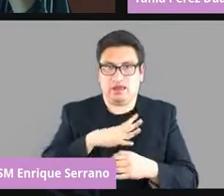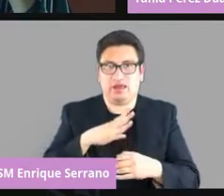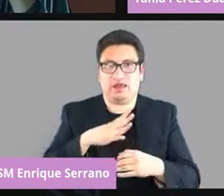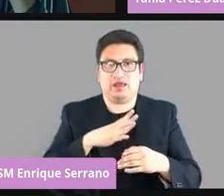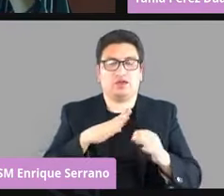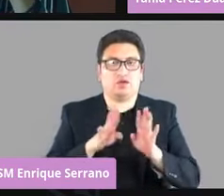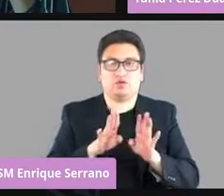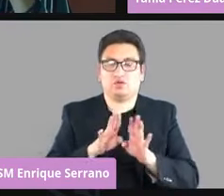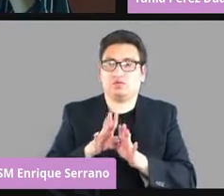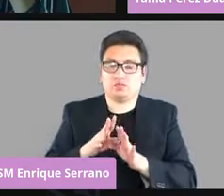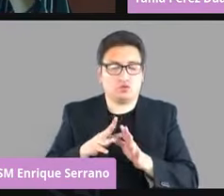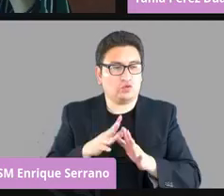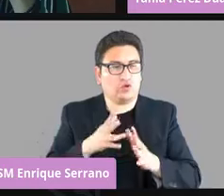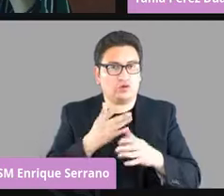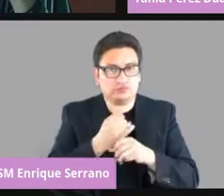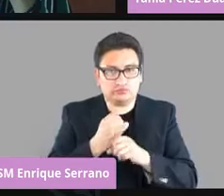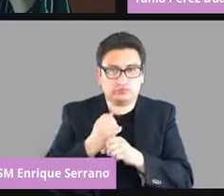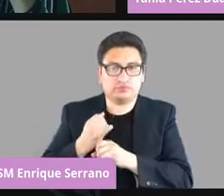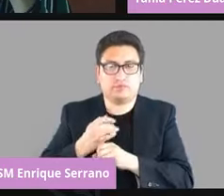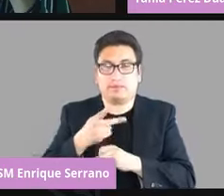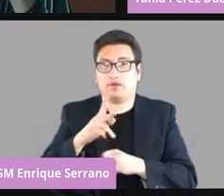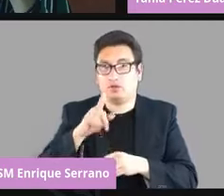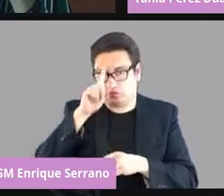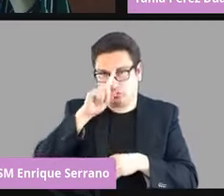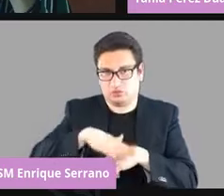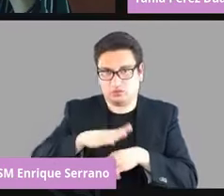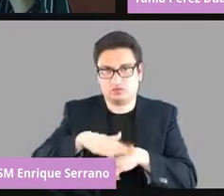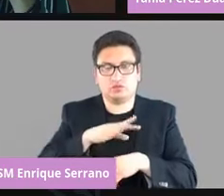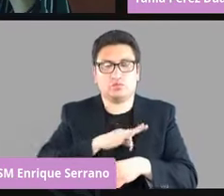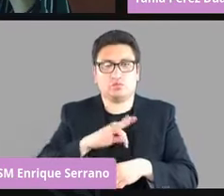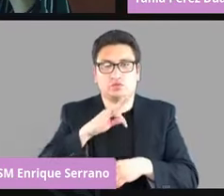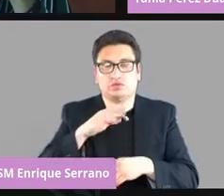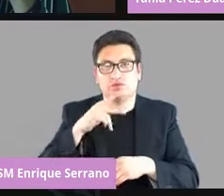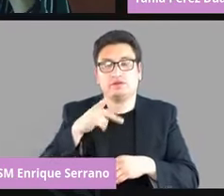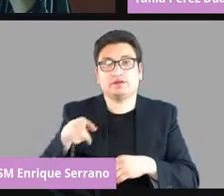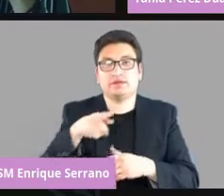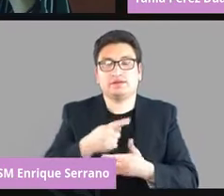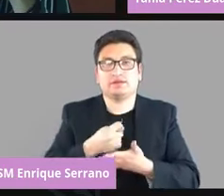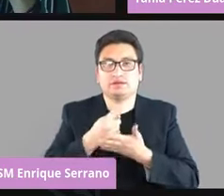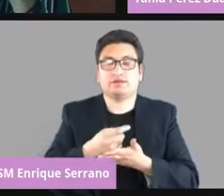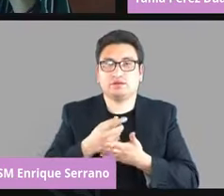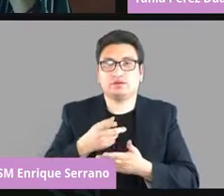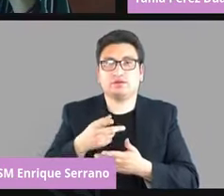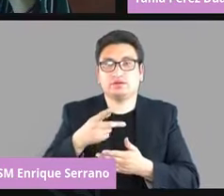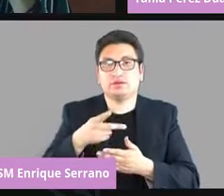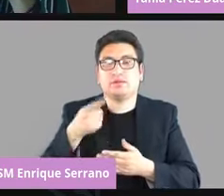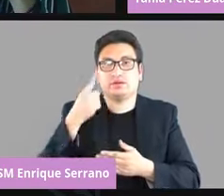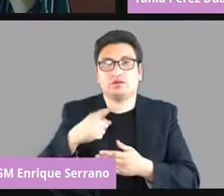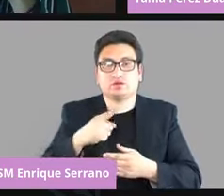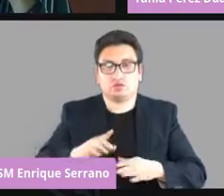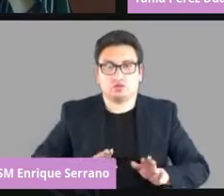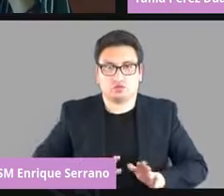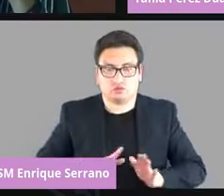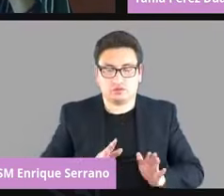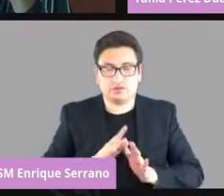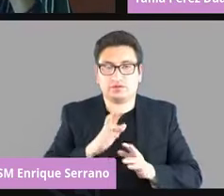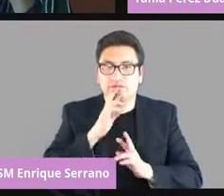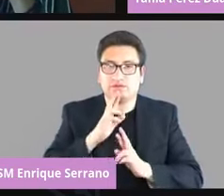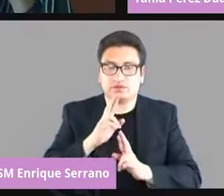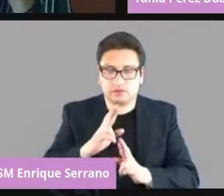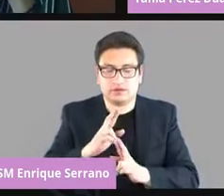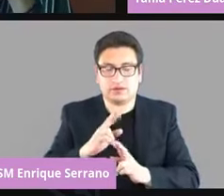mi recomendación sería buscar terapia conductual de exposición y prevención a respuesta,